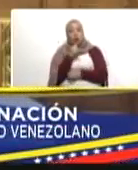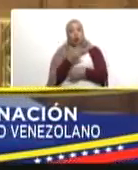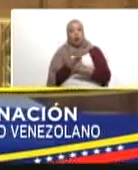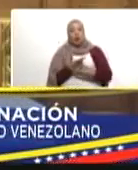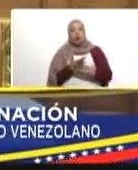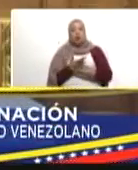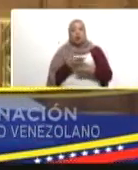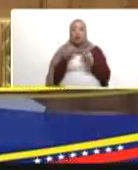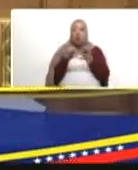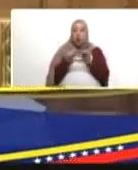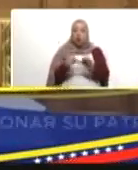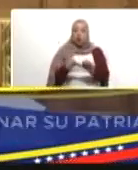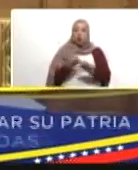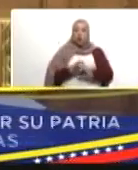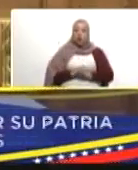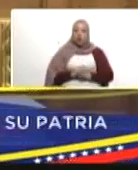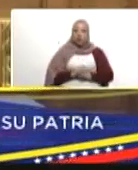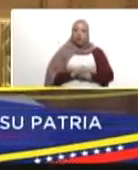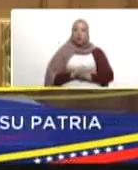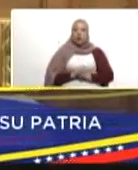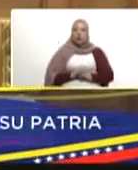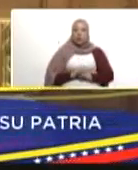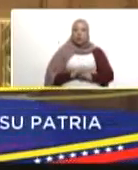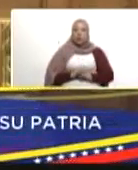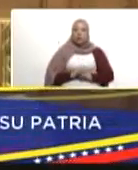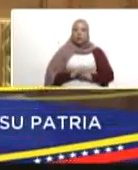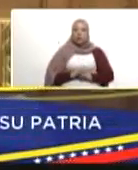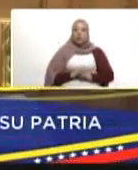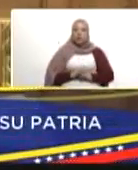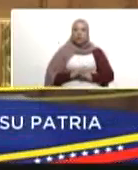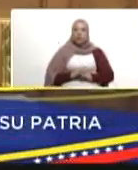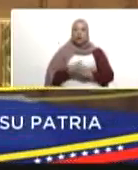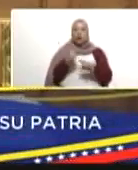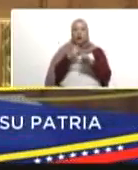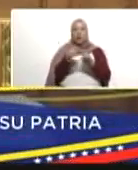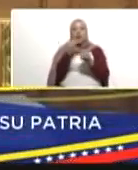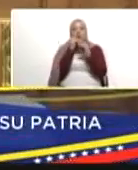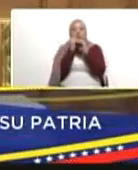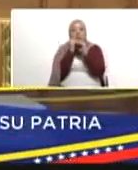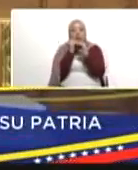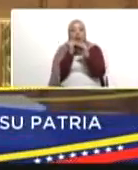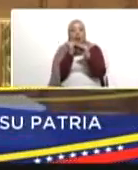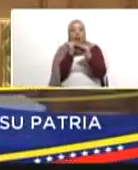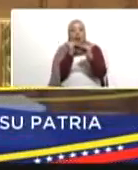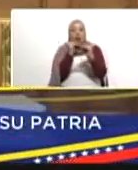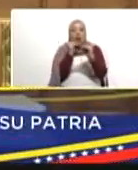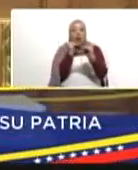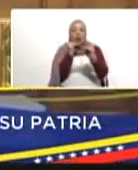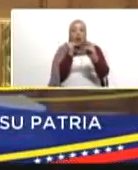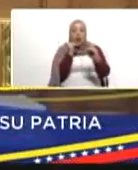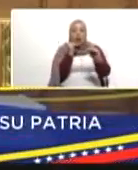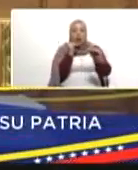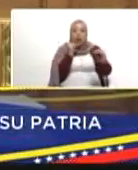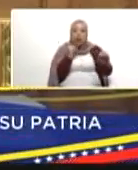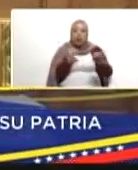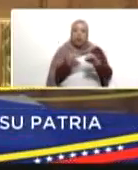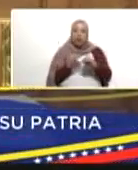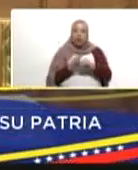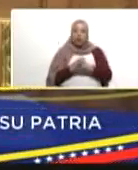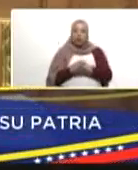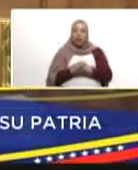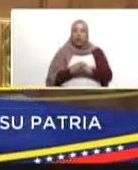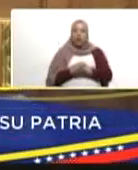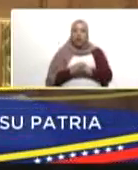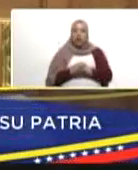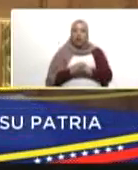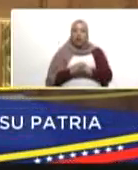de seguimiento desmantelando la cosa pero en silencio no saben